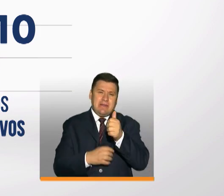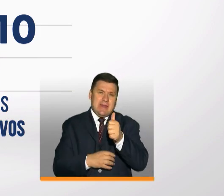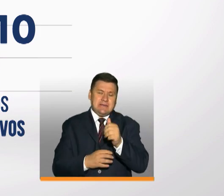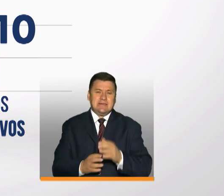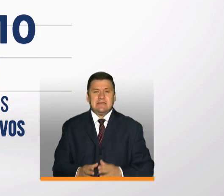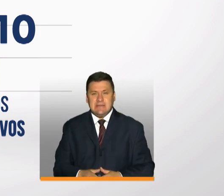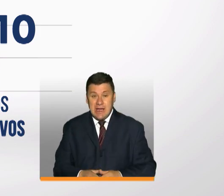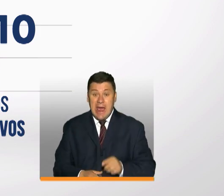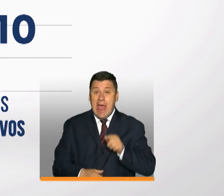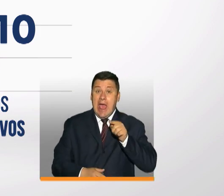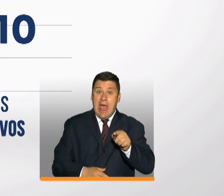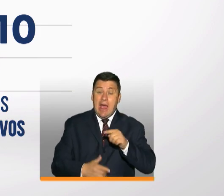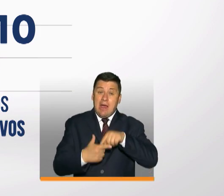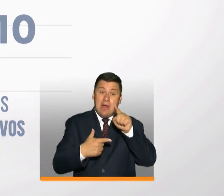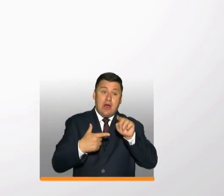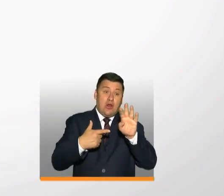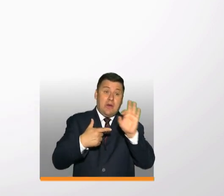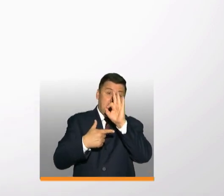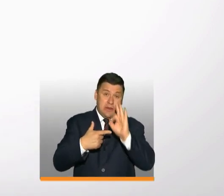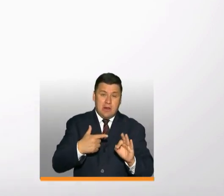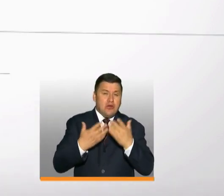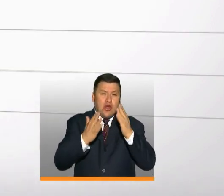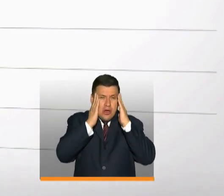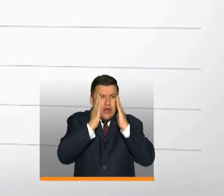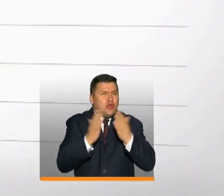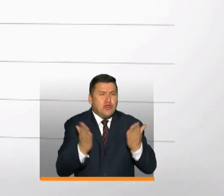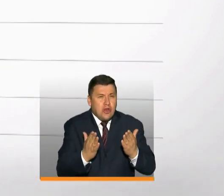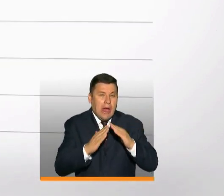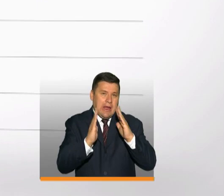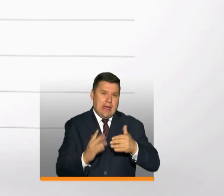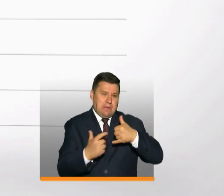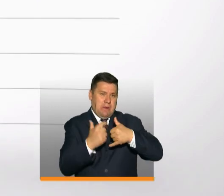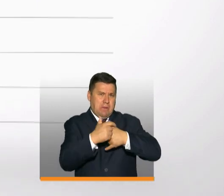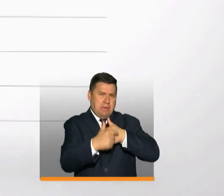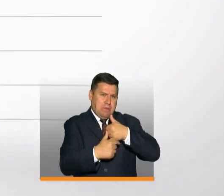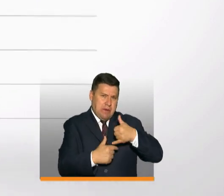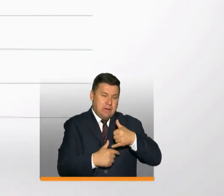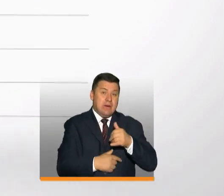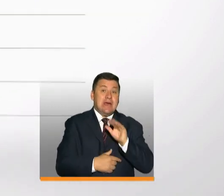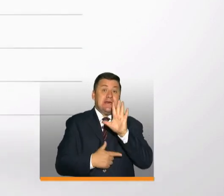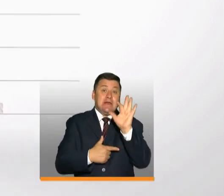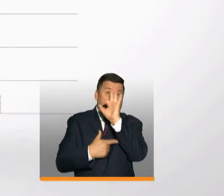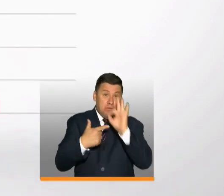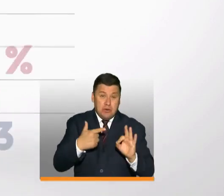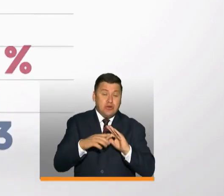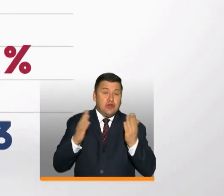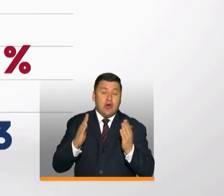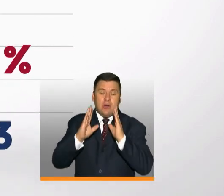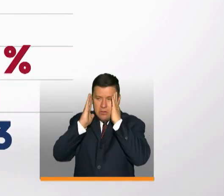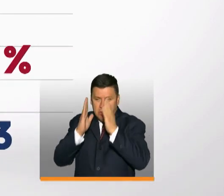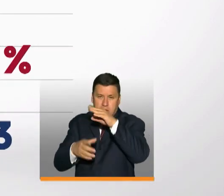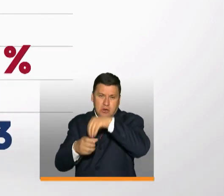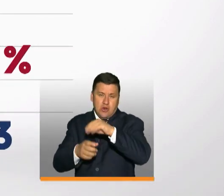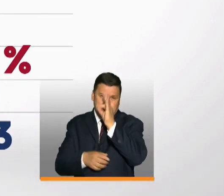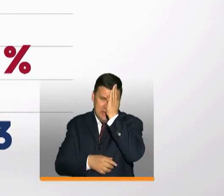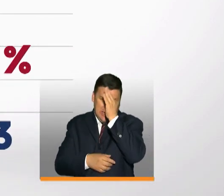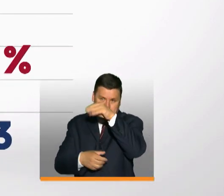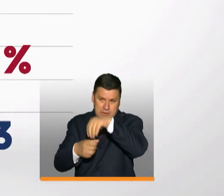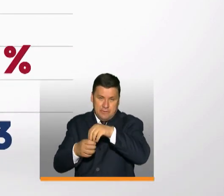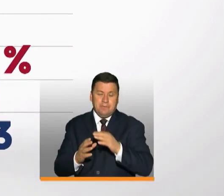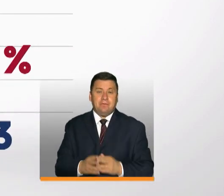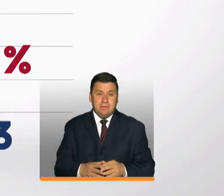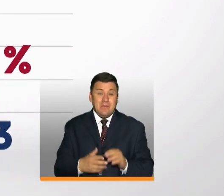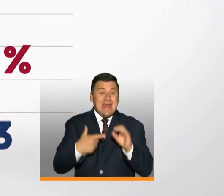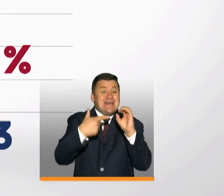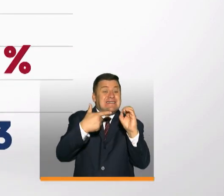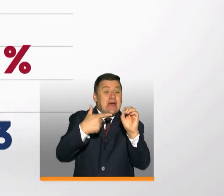357.710, de los cuales el 90% ha estado atendido en casa, el 5% ha estado atendido en hospital